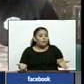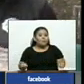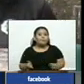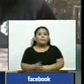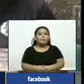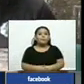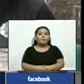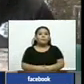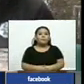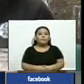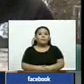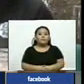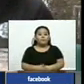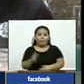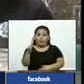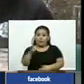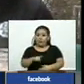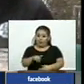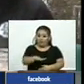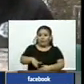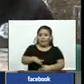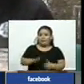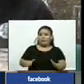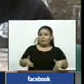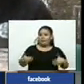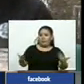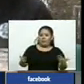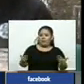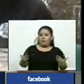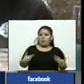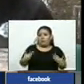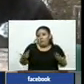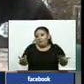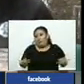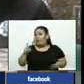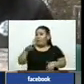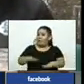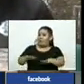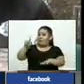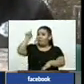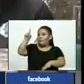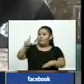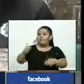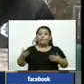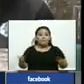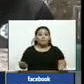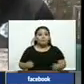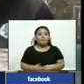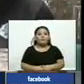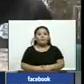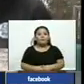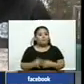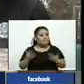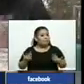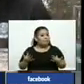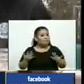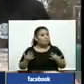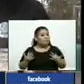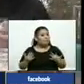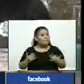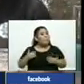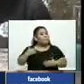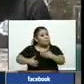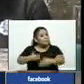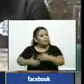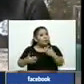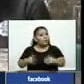Entonces, acá, pues acá nos hemos mantenido, gracias a Dios, y esperamos, vamos por